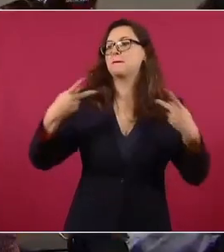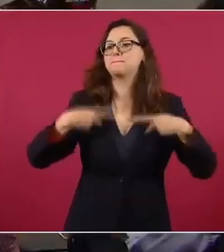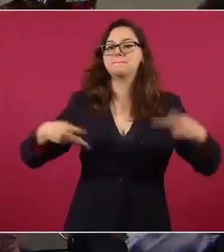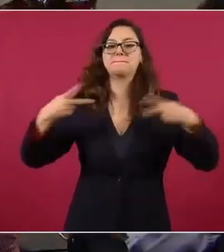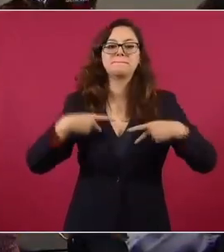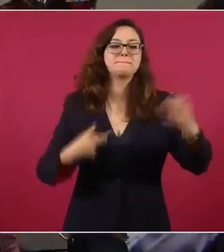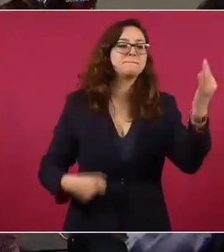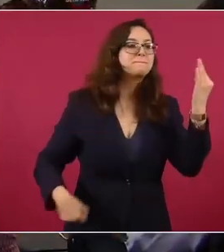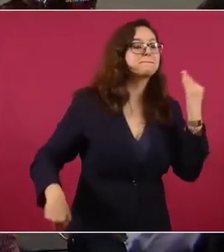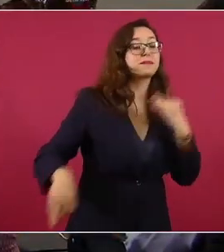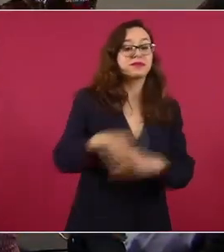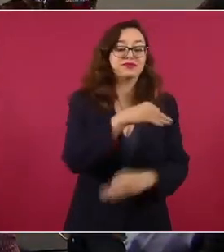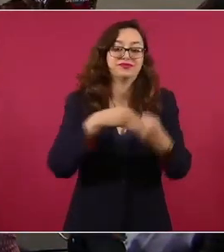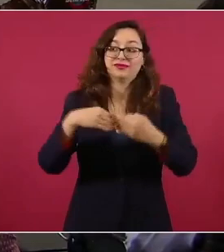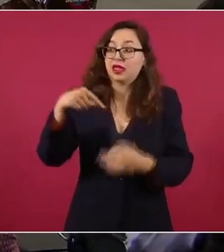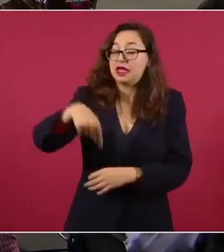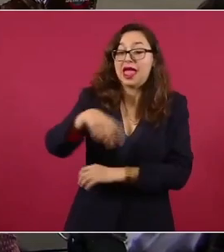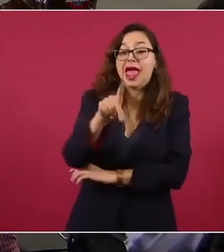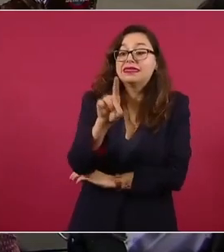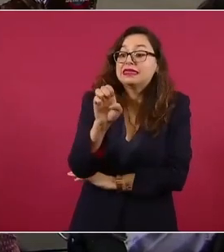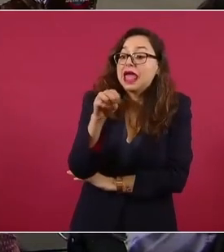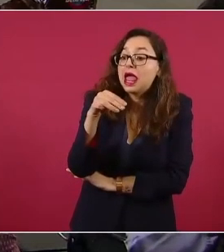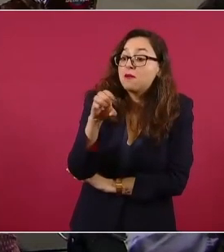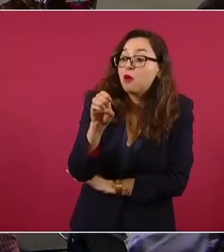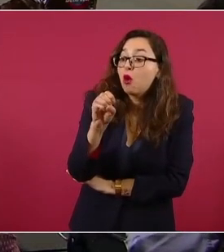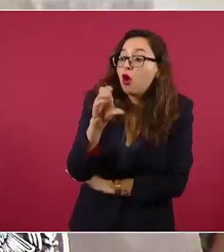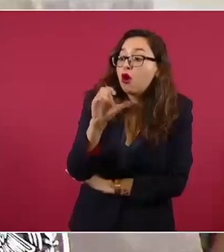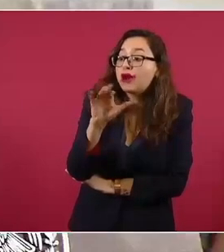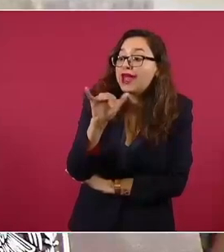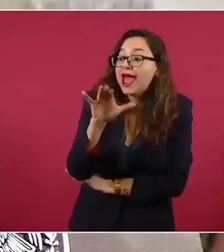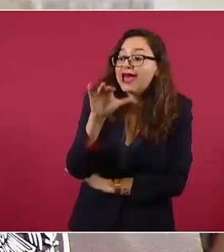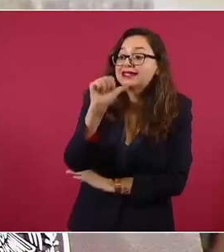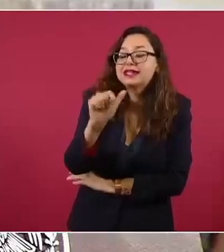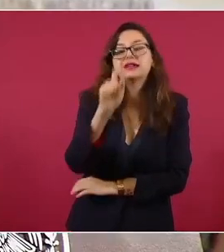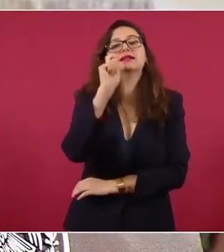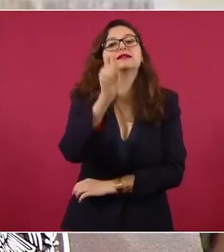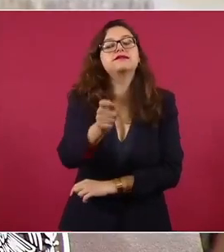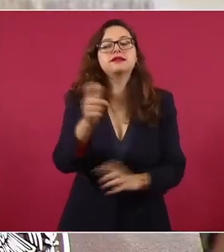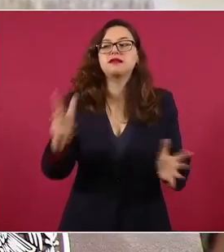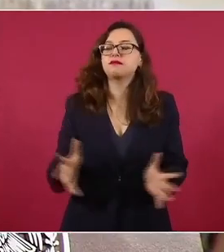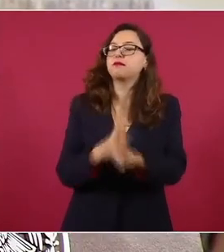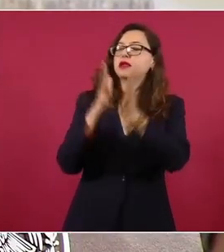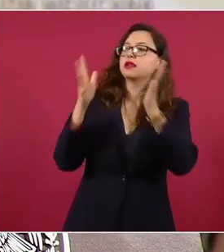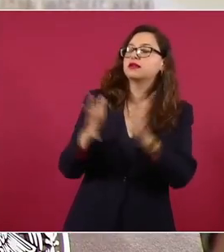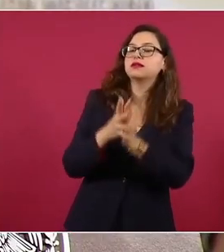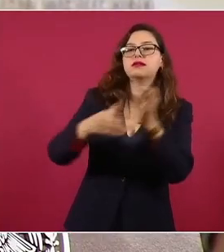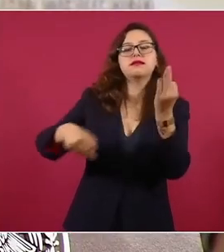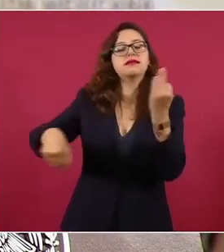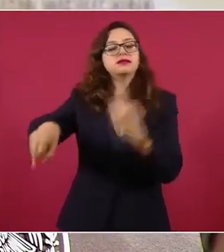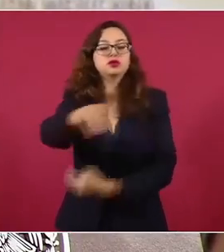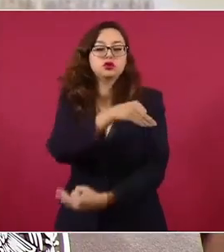y más la democracia es asunto de todos.